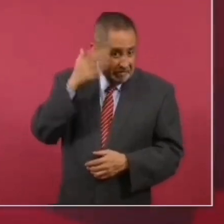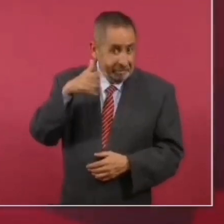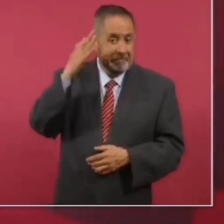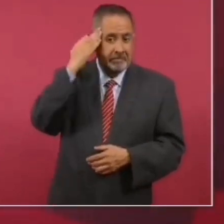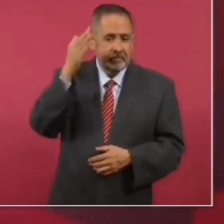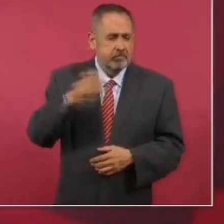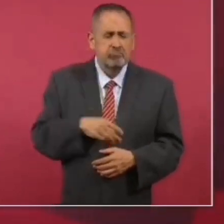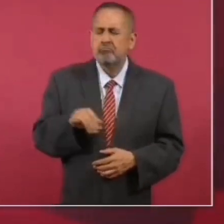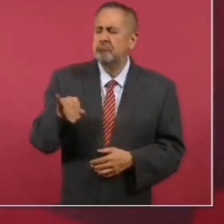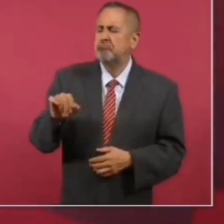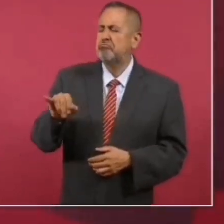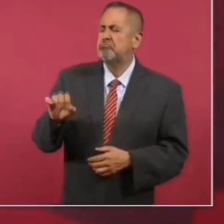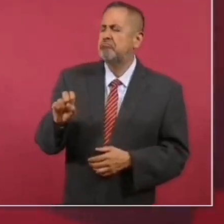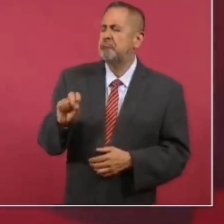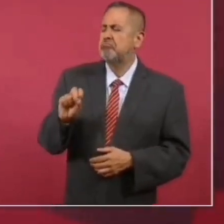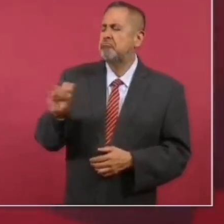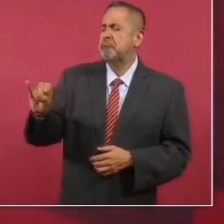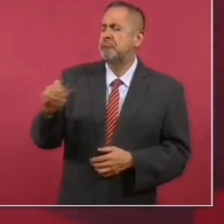a favor